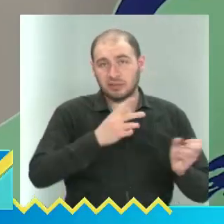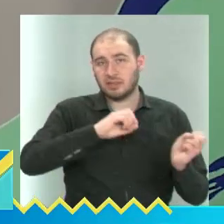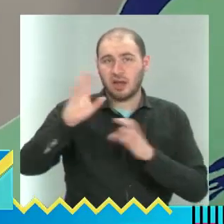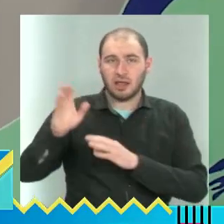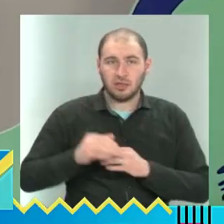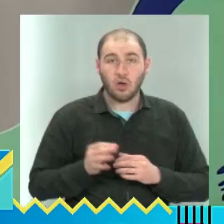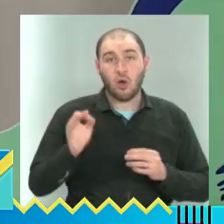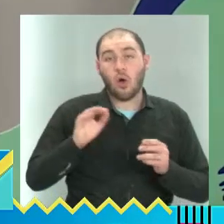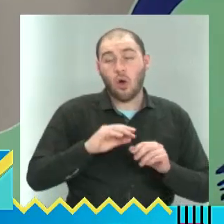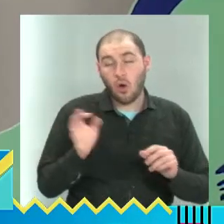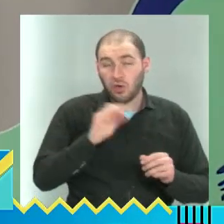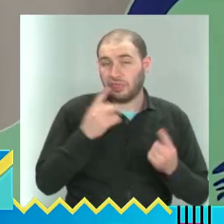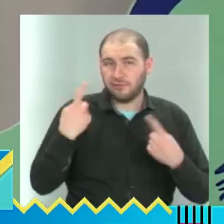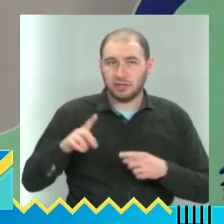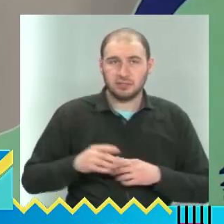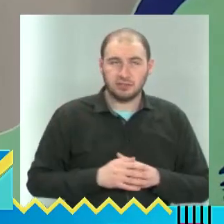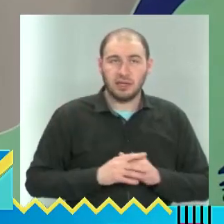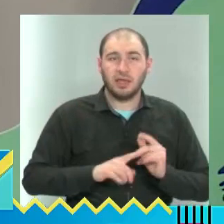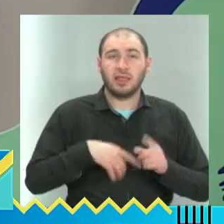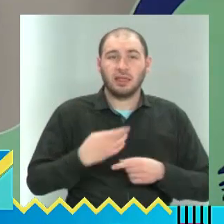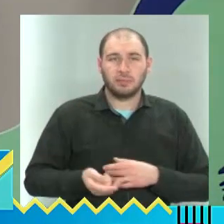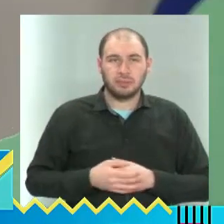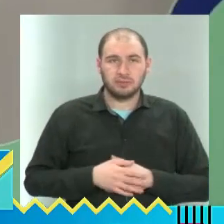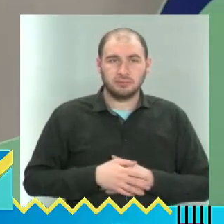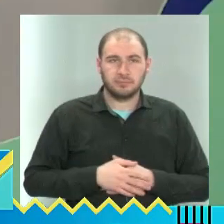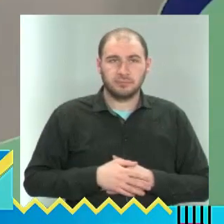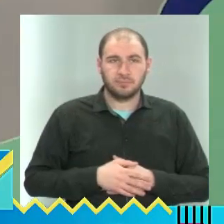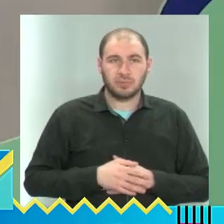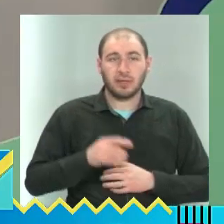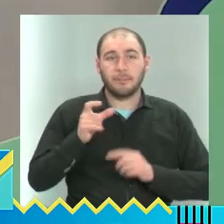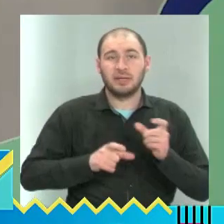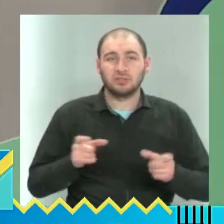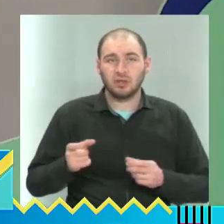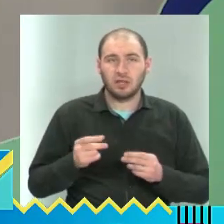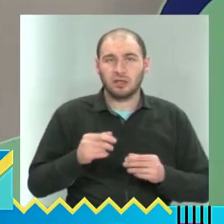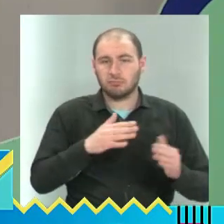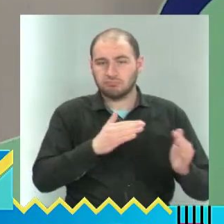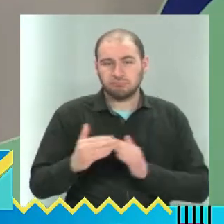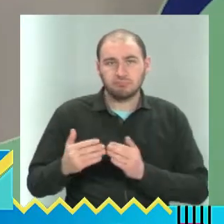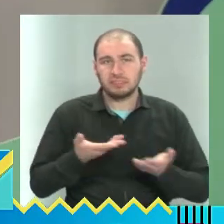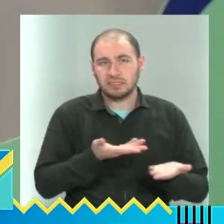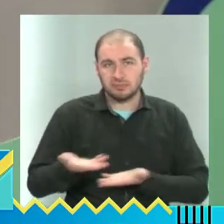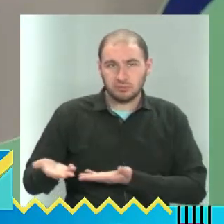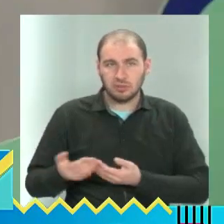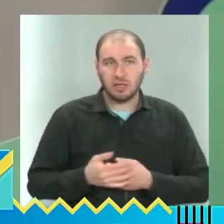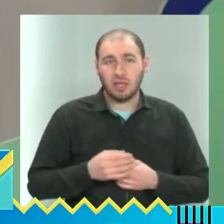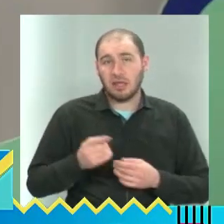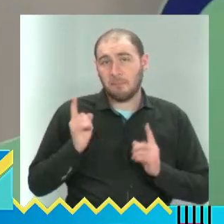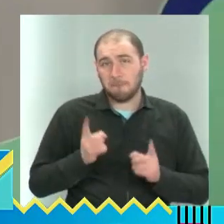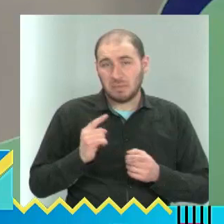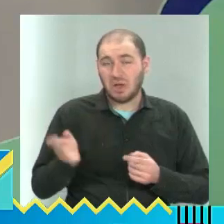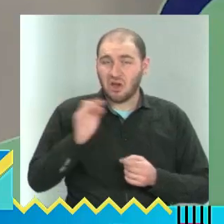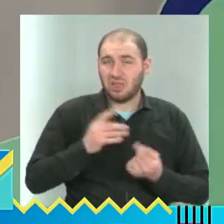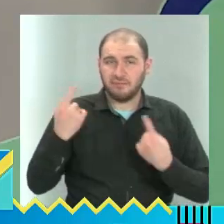traslado o no. Y luego personas que se ocupan del acogimiento o de la recepción, que pueden ser las mismas o